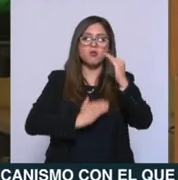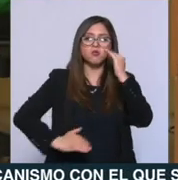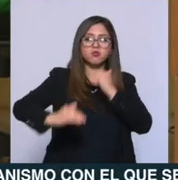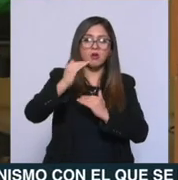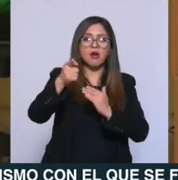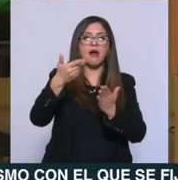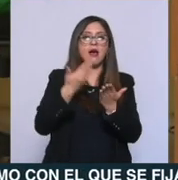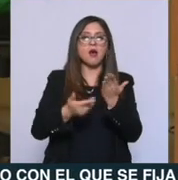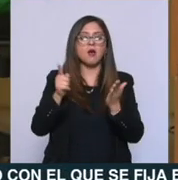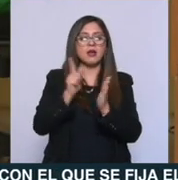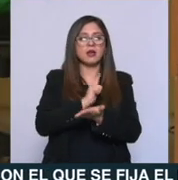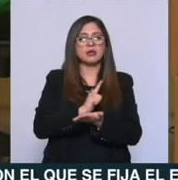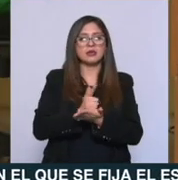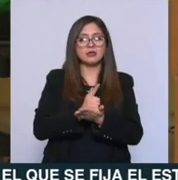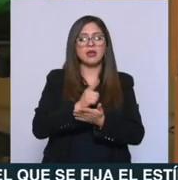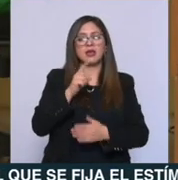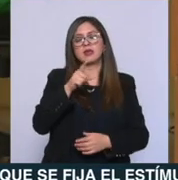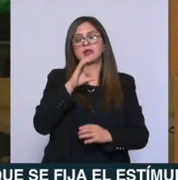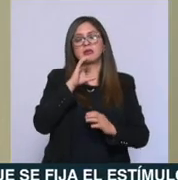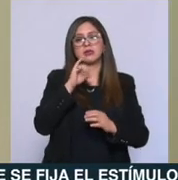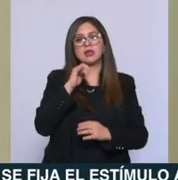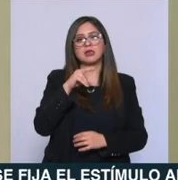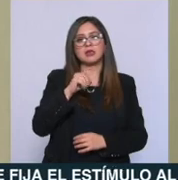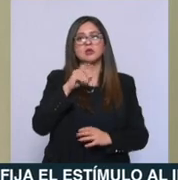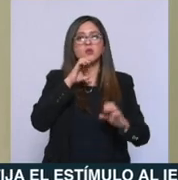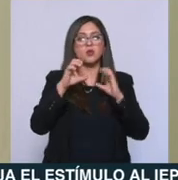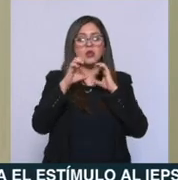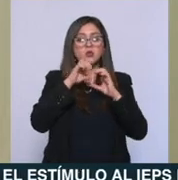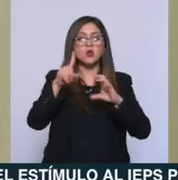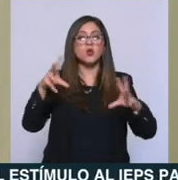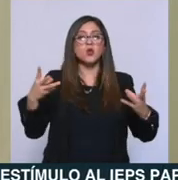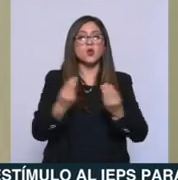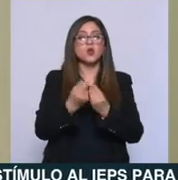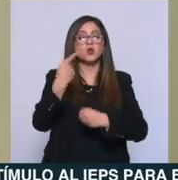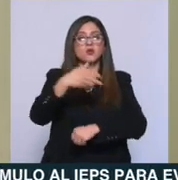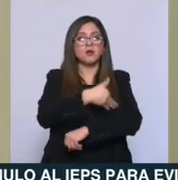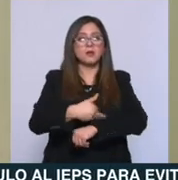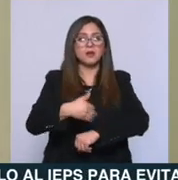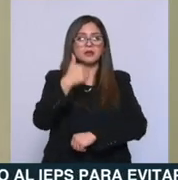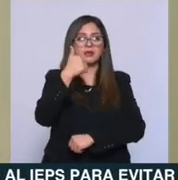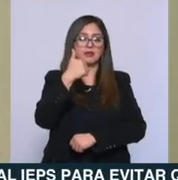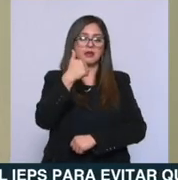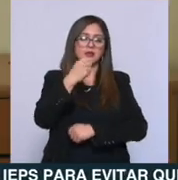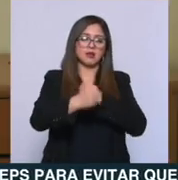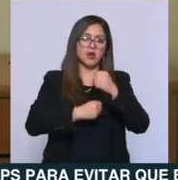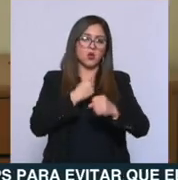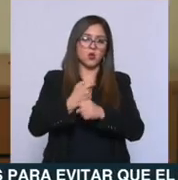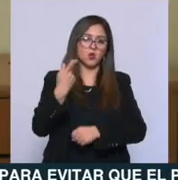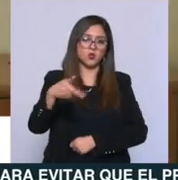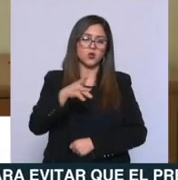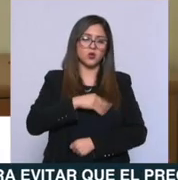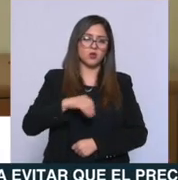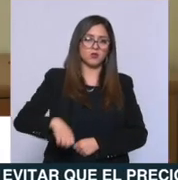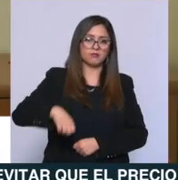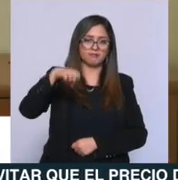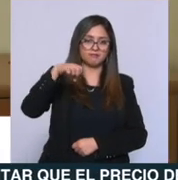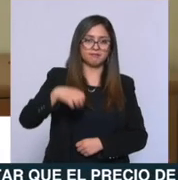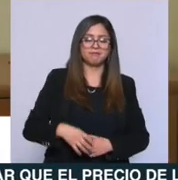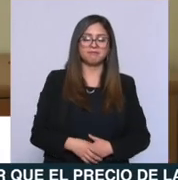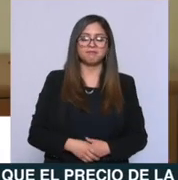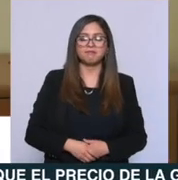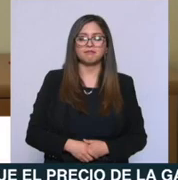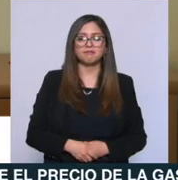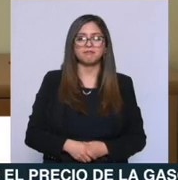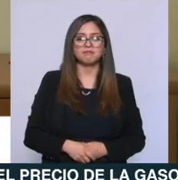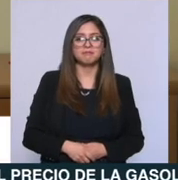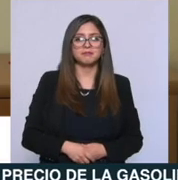Actualmente es licenciada en Ciencias de la Comunicación y ha formado una familia con su hijo de 6 años. La travesía por esta aventura